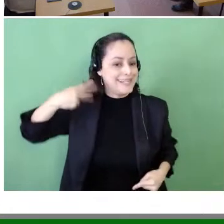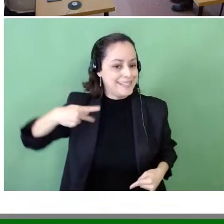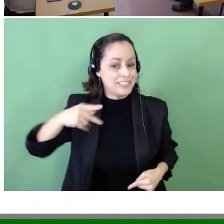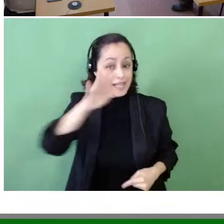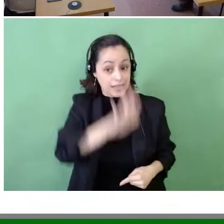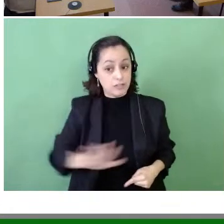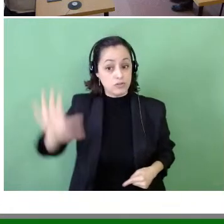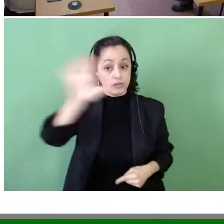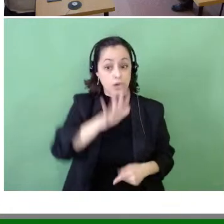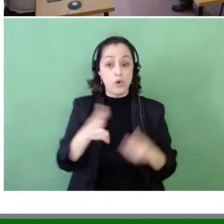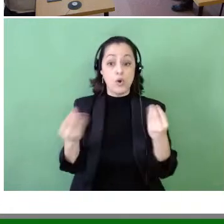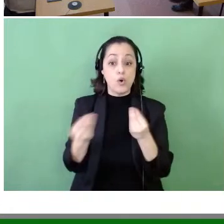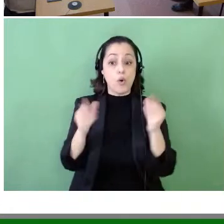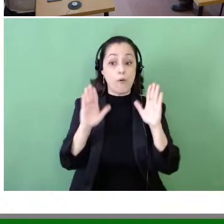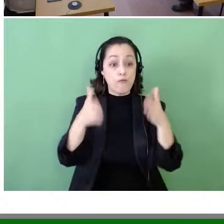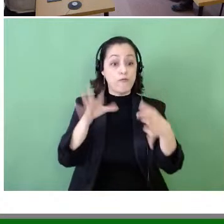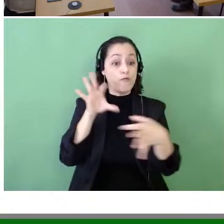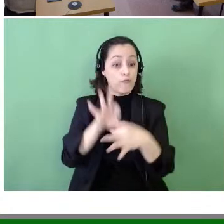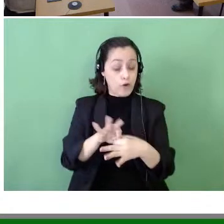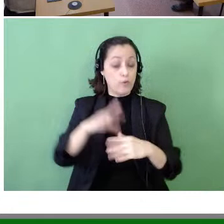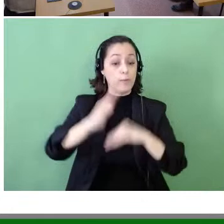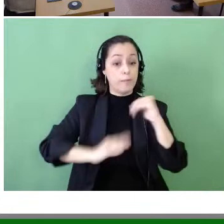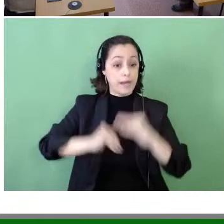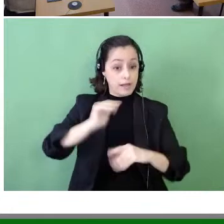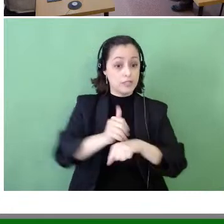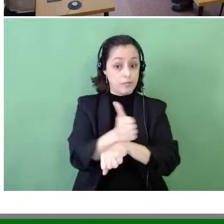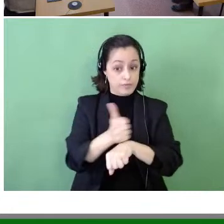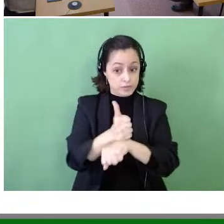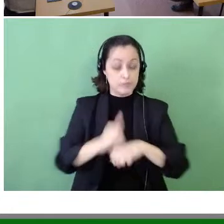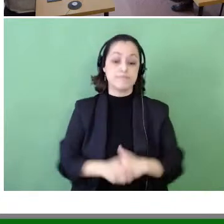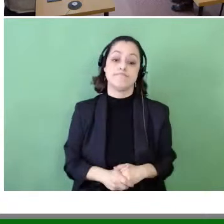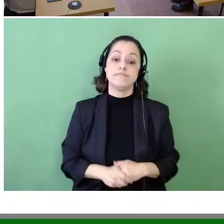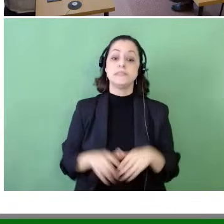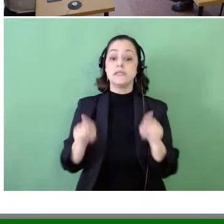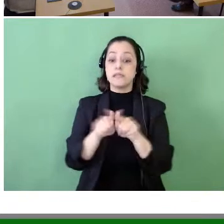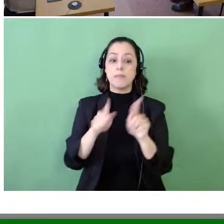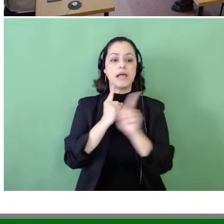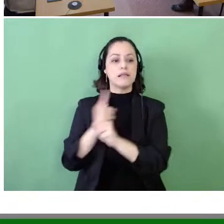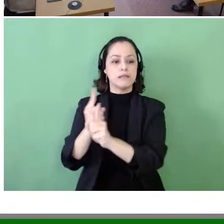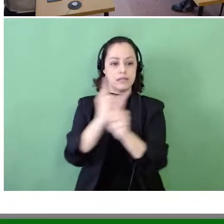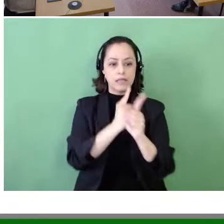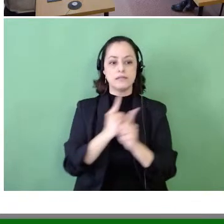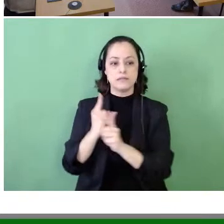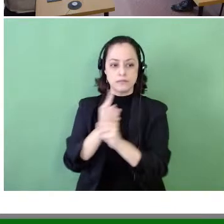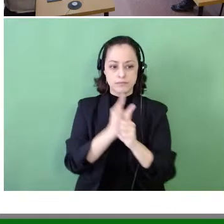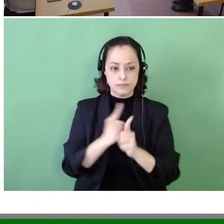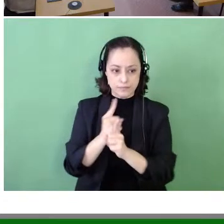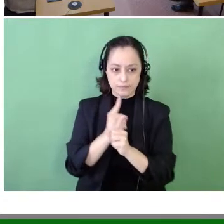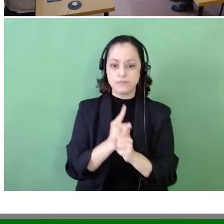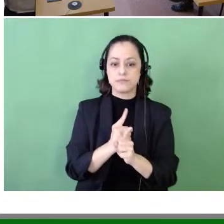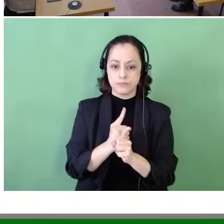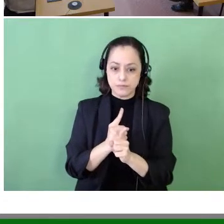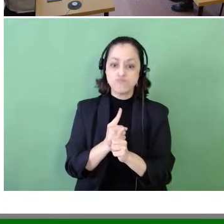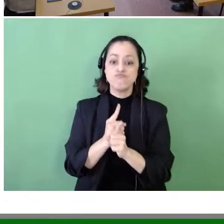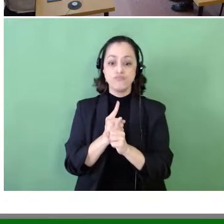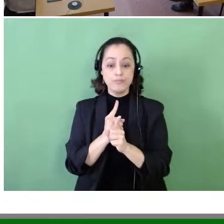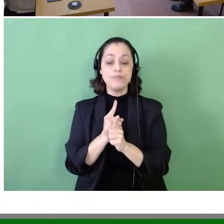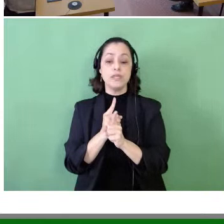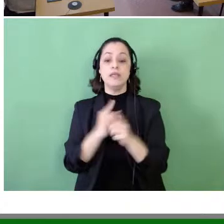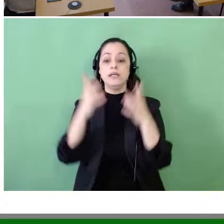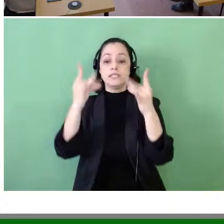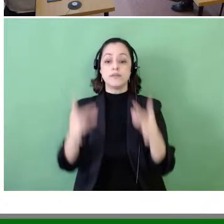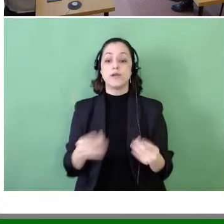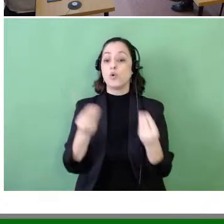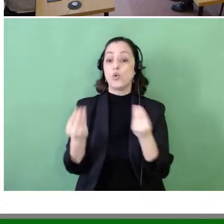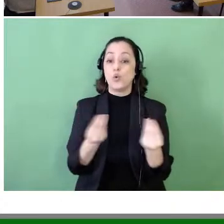la práctica profesional y todo. Identificamos y describimos el perfil profesional de intérpretes y traductores en todo